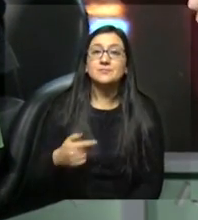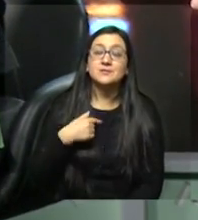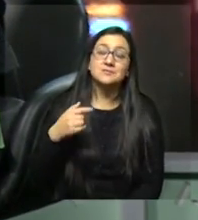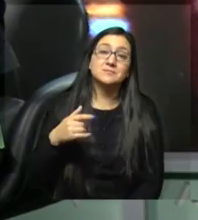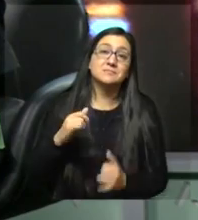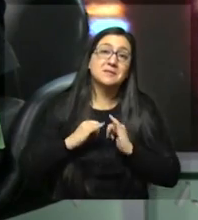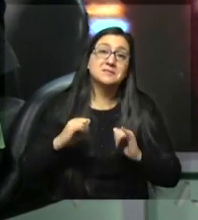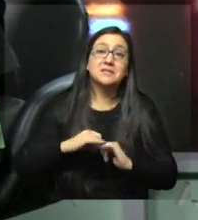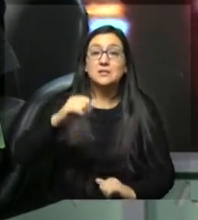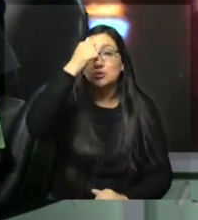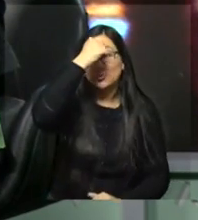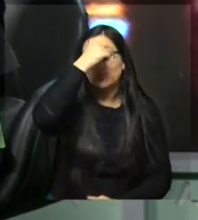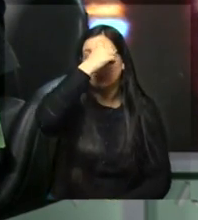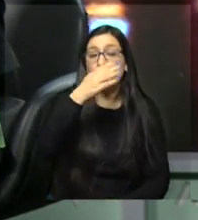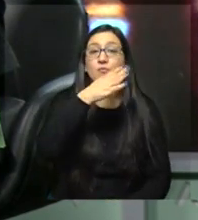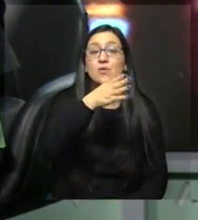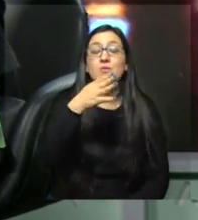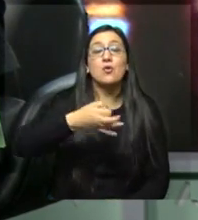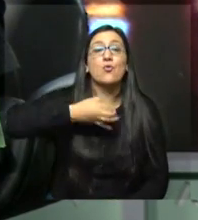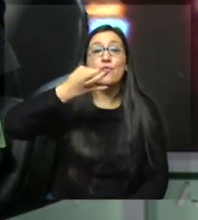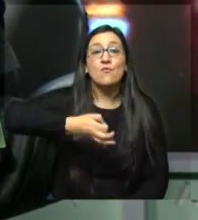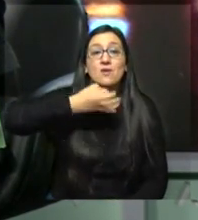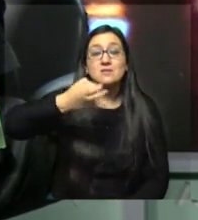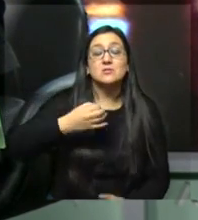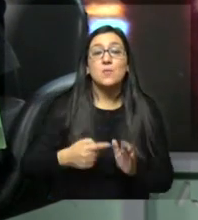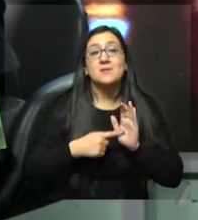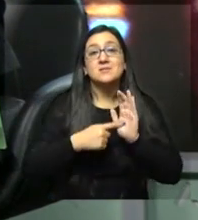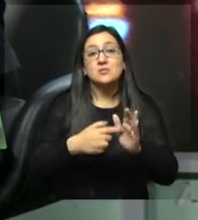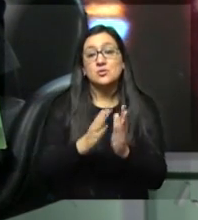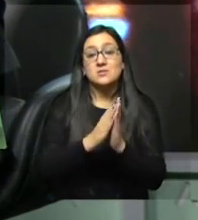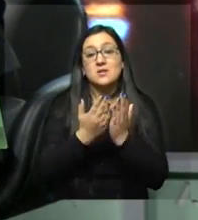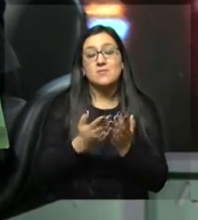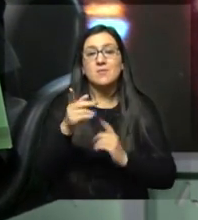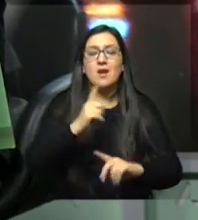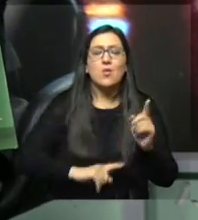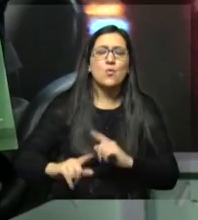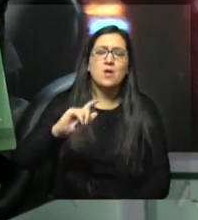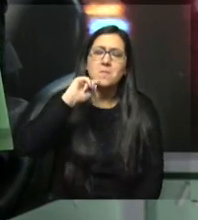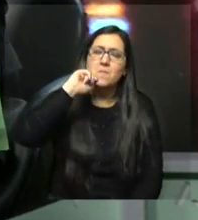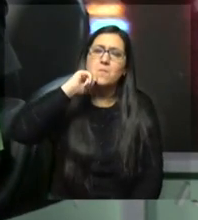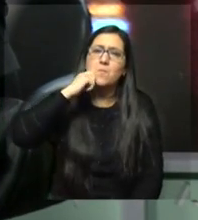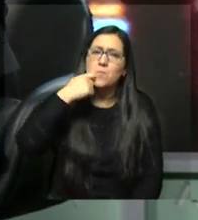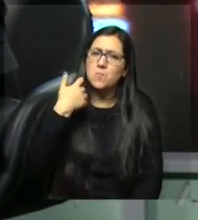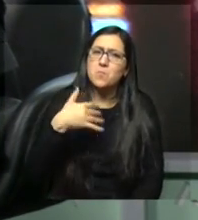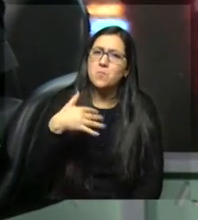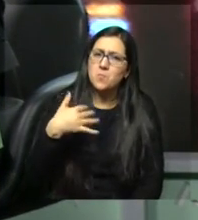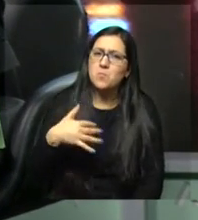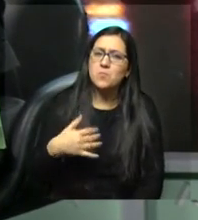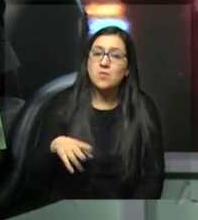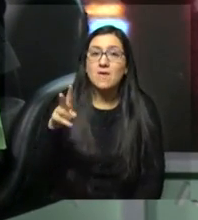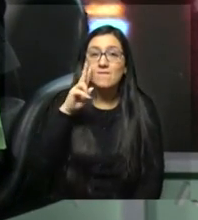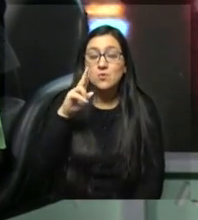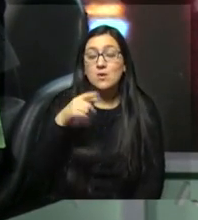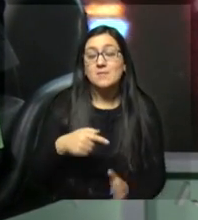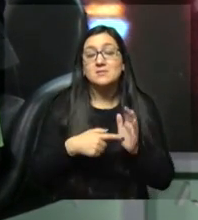estuve en un par de conferencias, de charlas, que son presentaciones de libros, pero bueno, algunas son realmente increíbles. Vi una